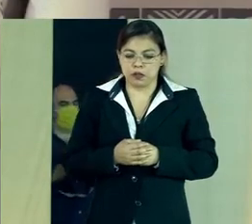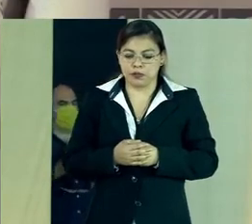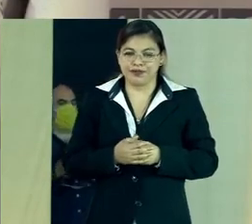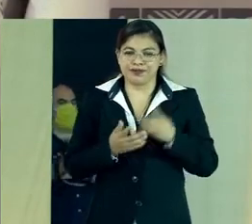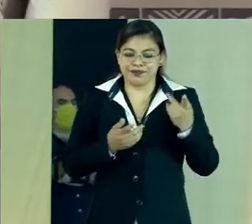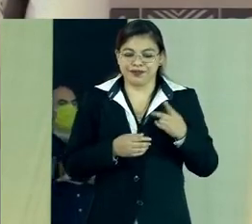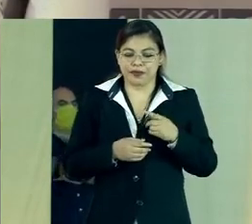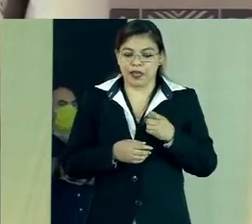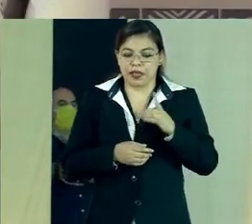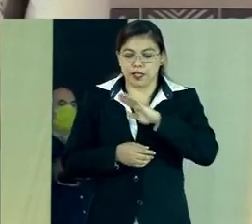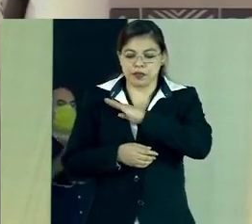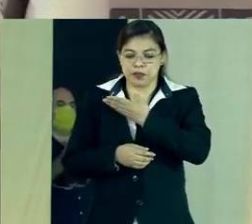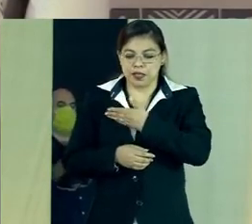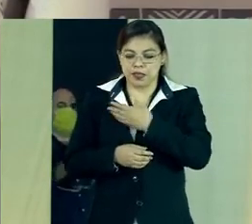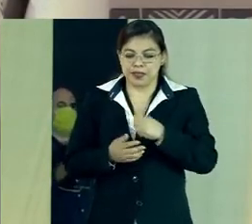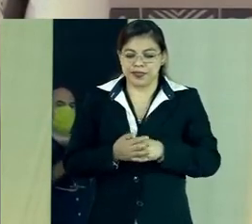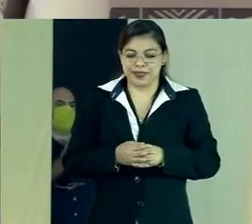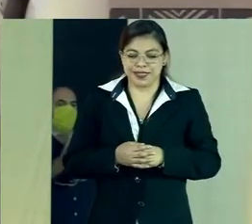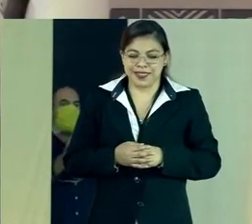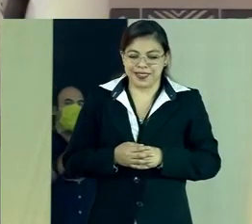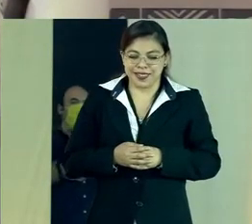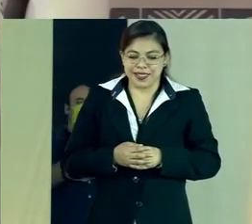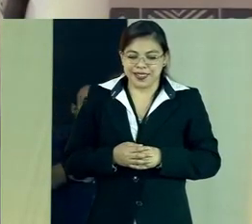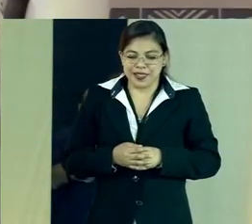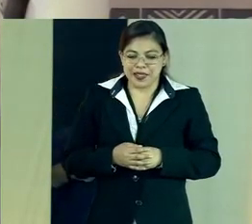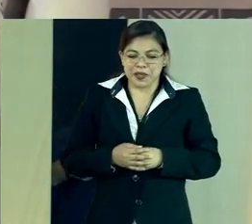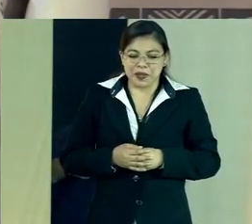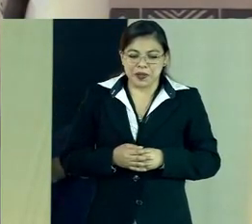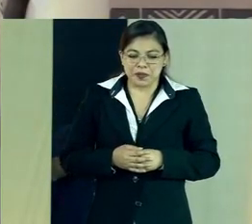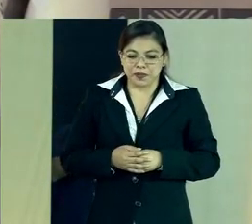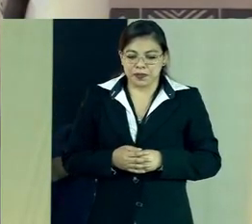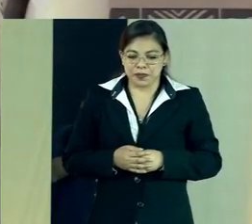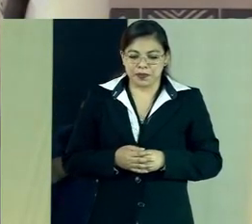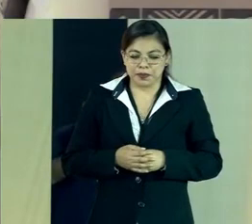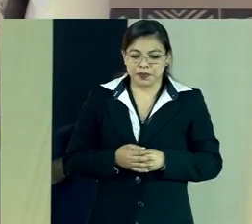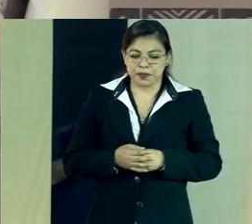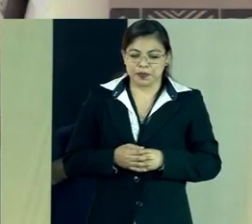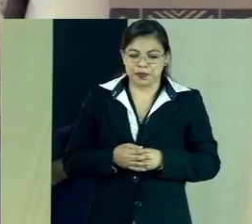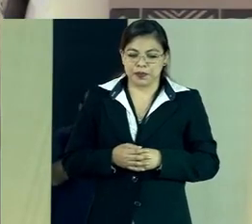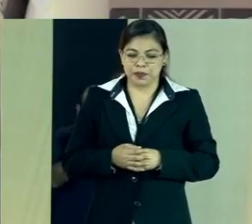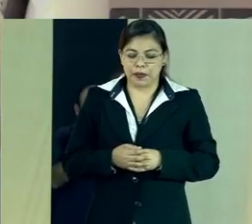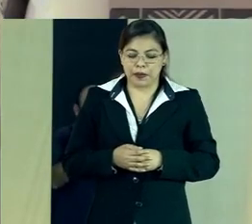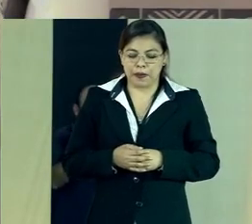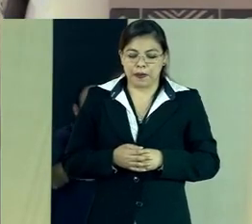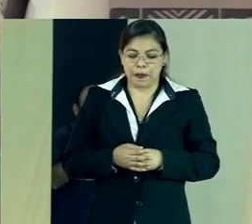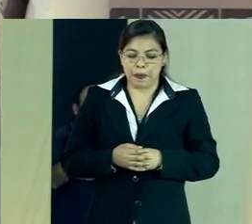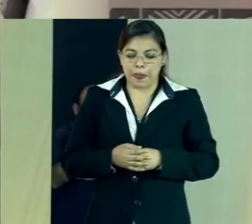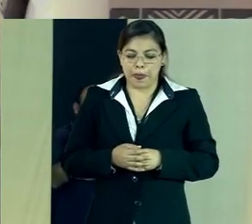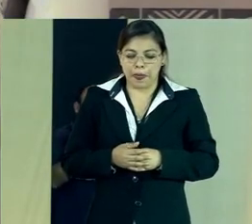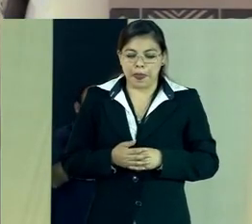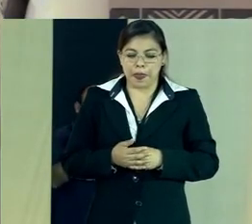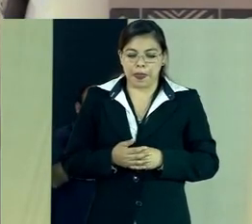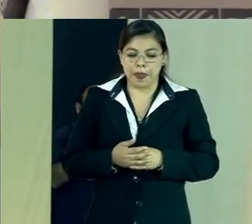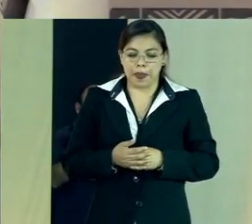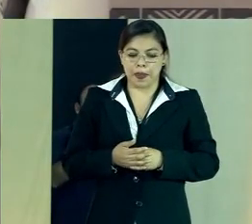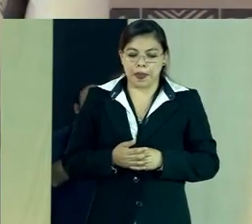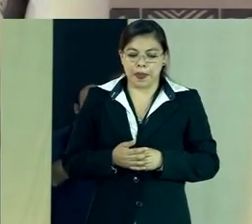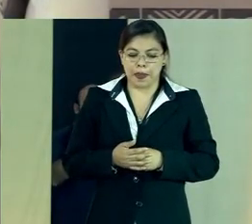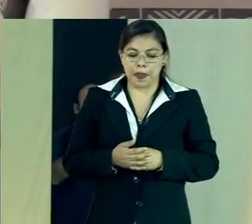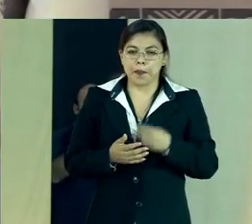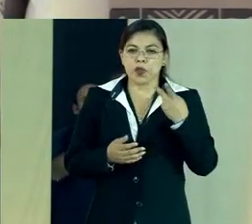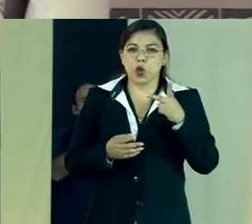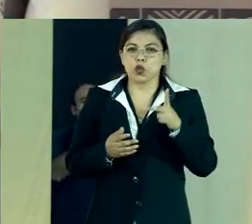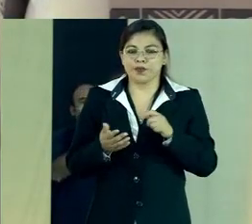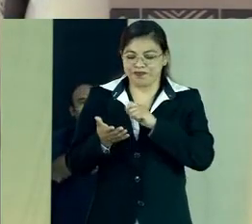leterme en español sí un poco para necesitar mi notas no entiendo los